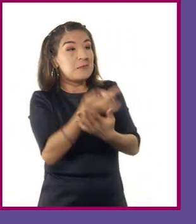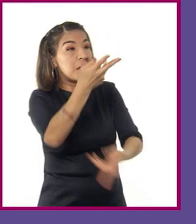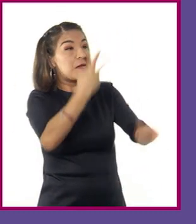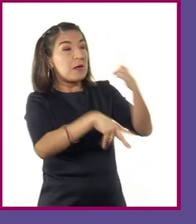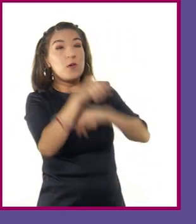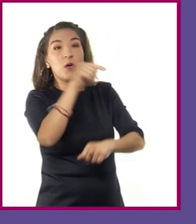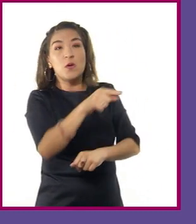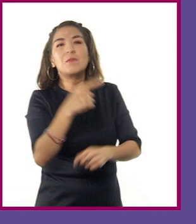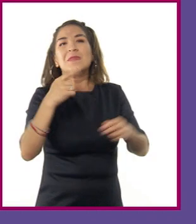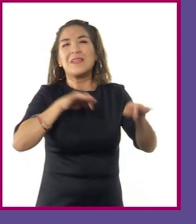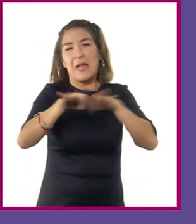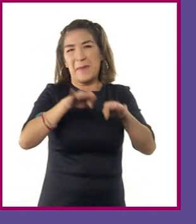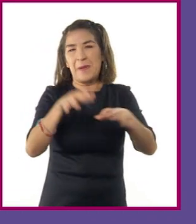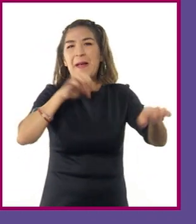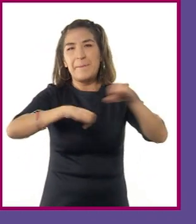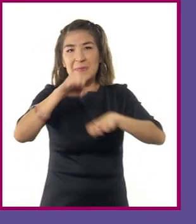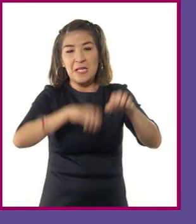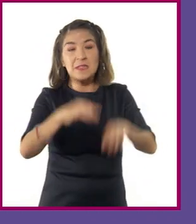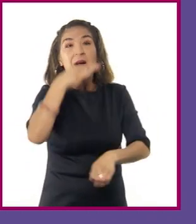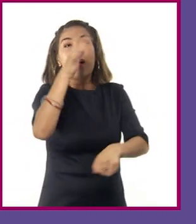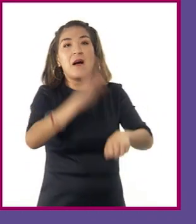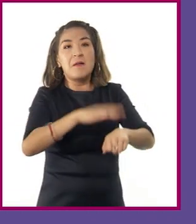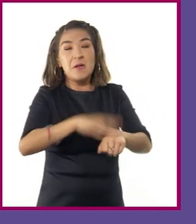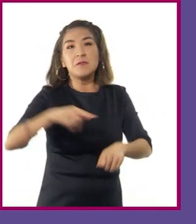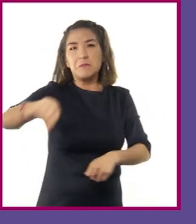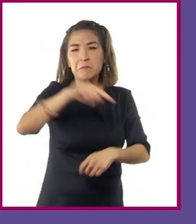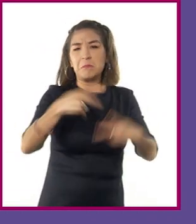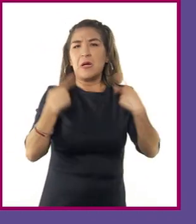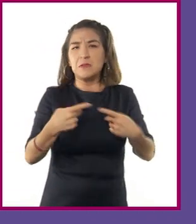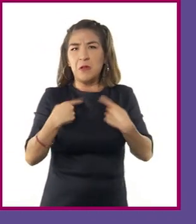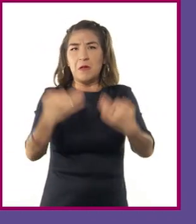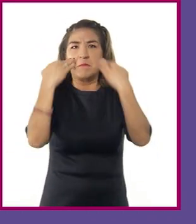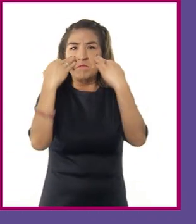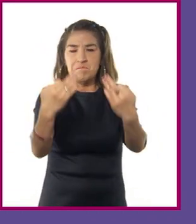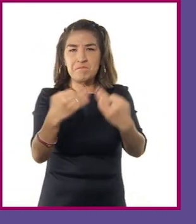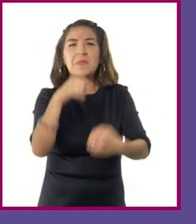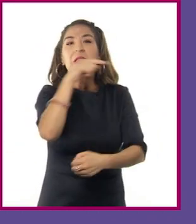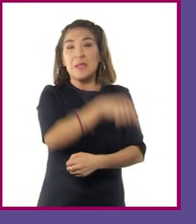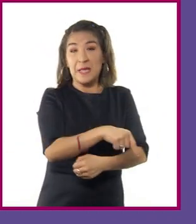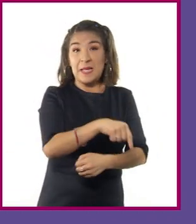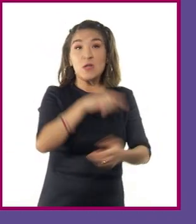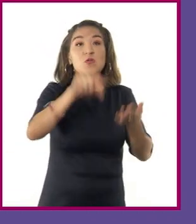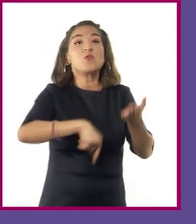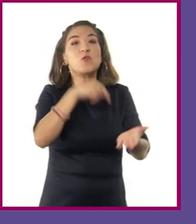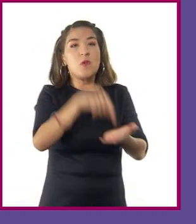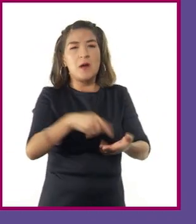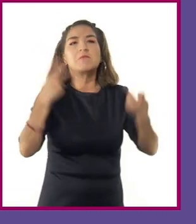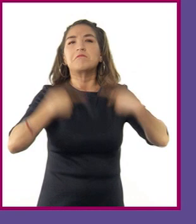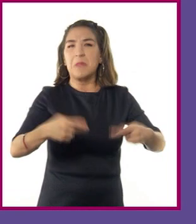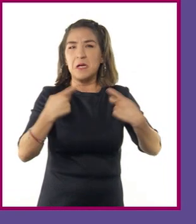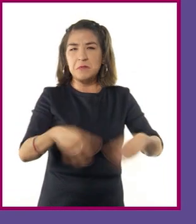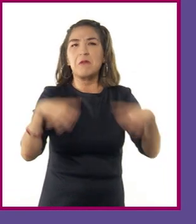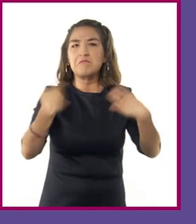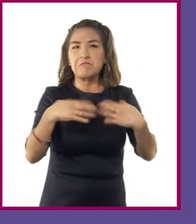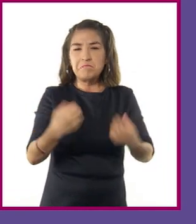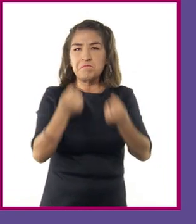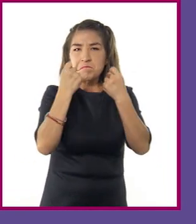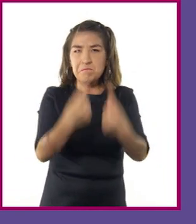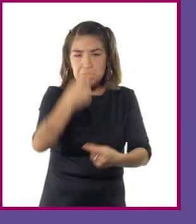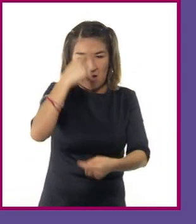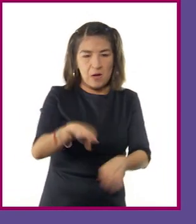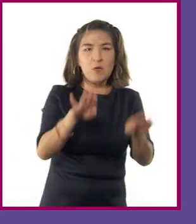de la empresa, de acuerdo con los testimonios de los testigos. En este punto, los ciudadanos contribuyen